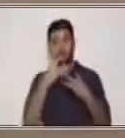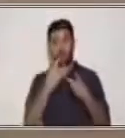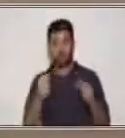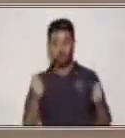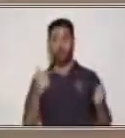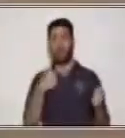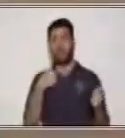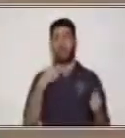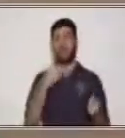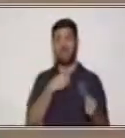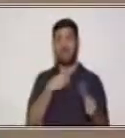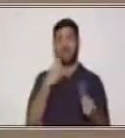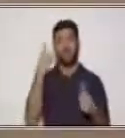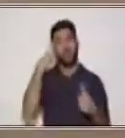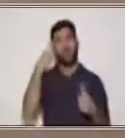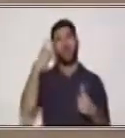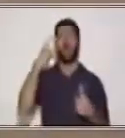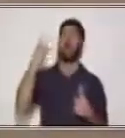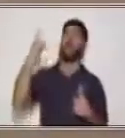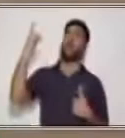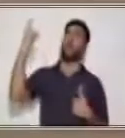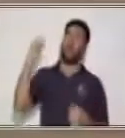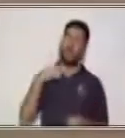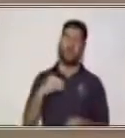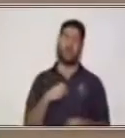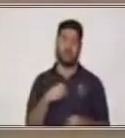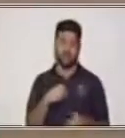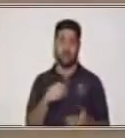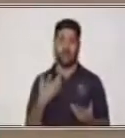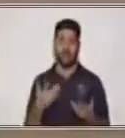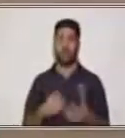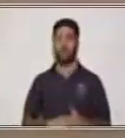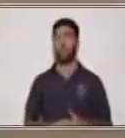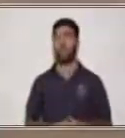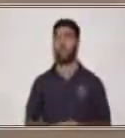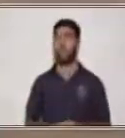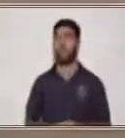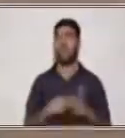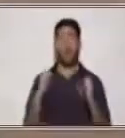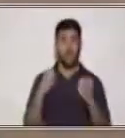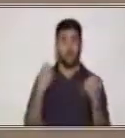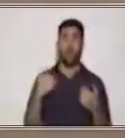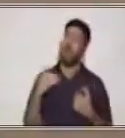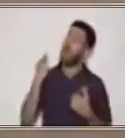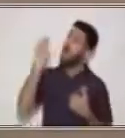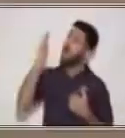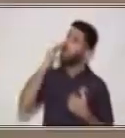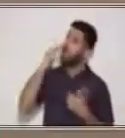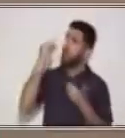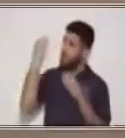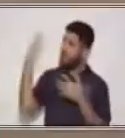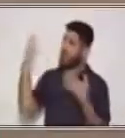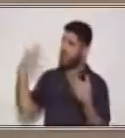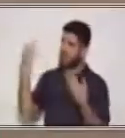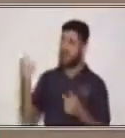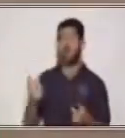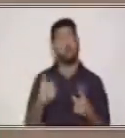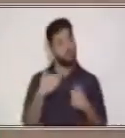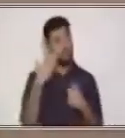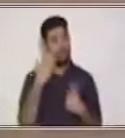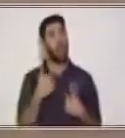y un sueño que ella tenía, ¿verdad? O sea, tenía varios sueños, ¿verdad? Y le fue a contar a su mami, y su mami le dijo que